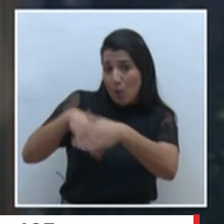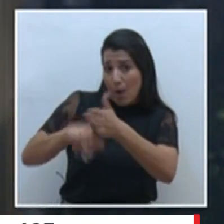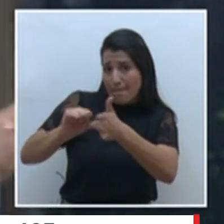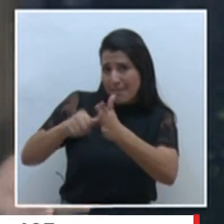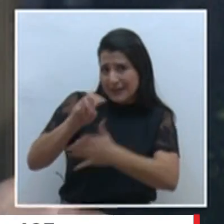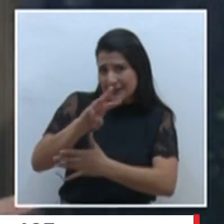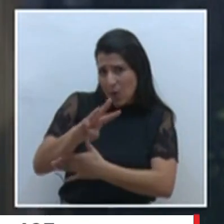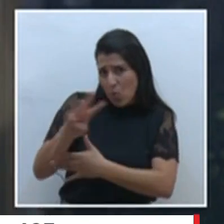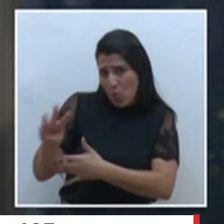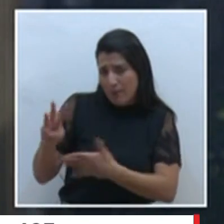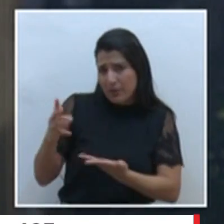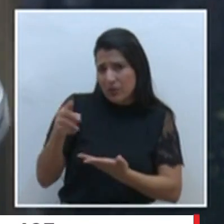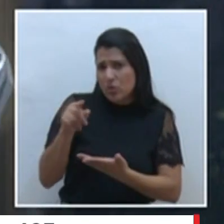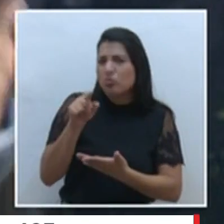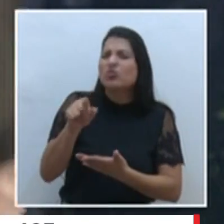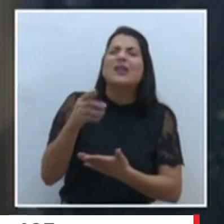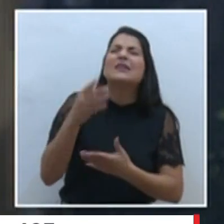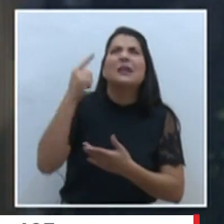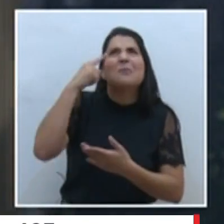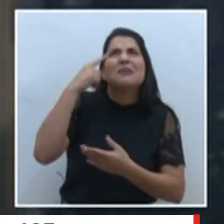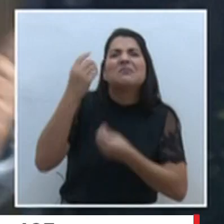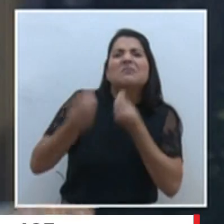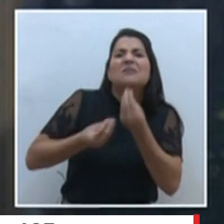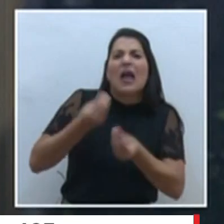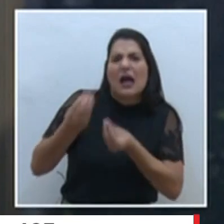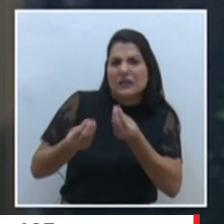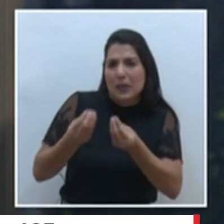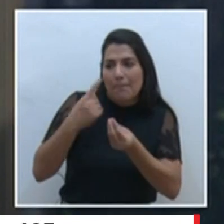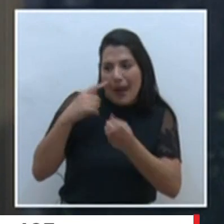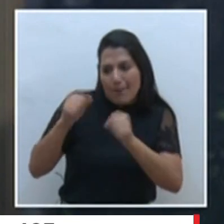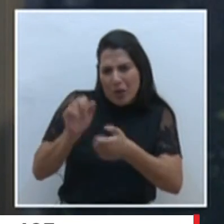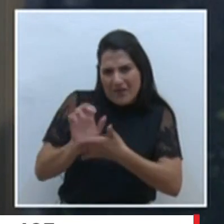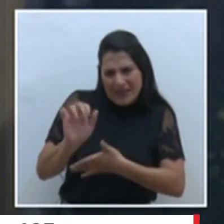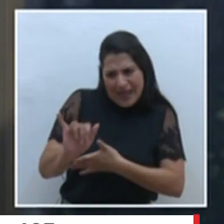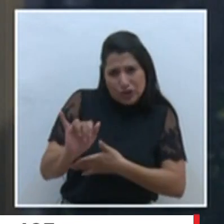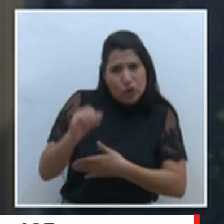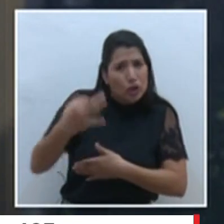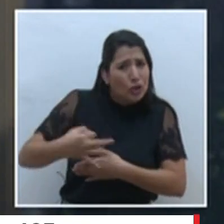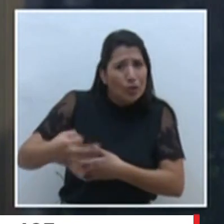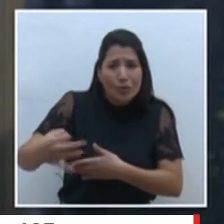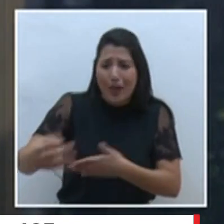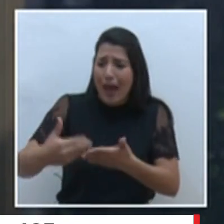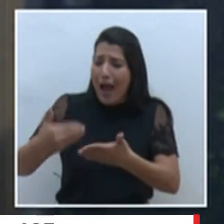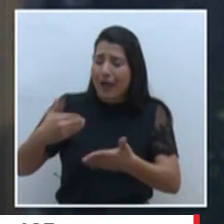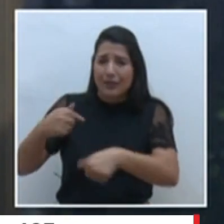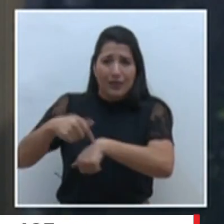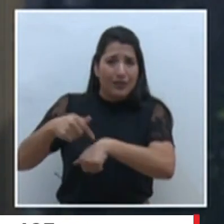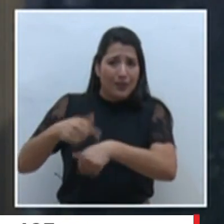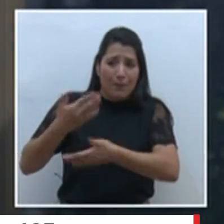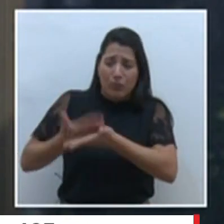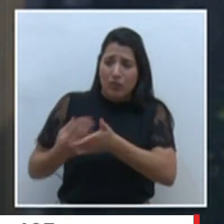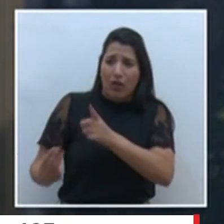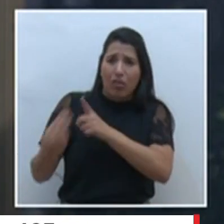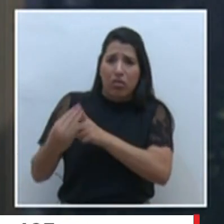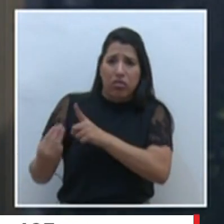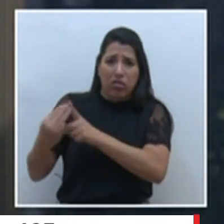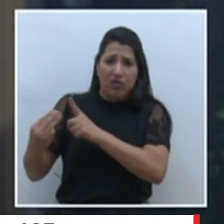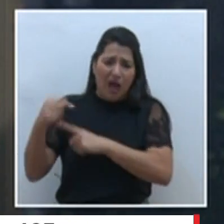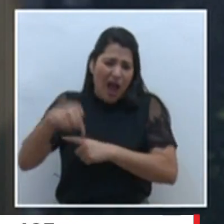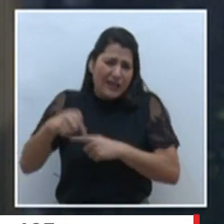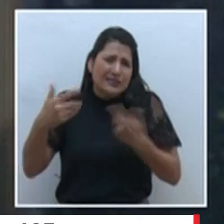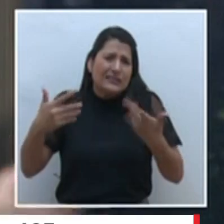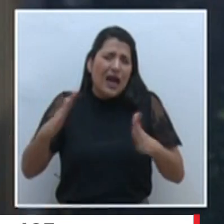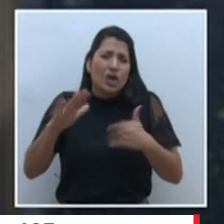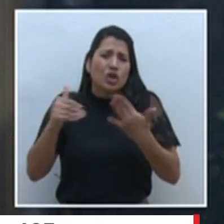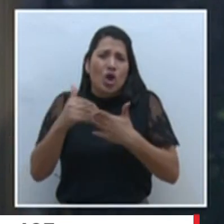que pasa todos los días? Llegan múltiples chats por WhatsApp a diario, creo que a todo el mundo, aquí todos sabíamos el dato es de